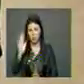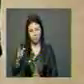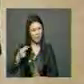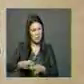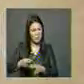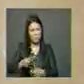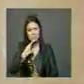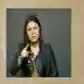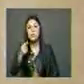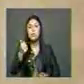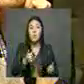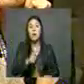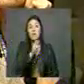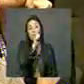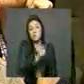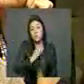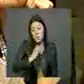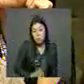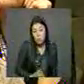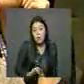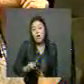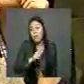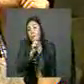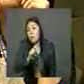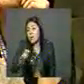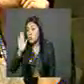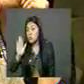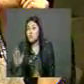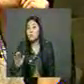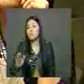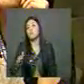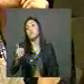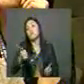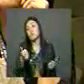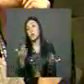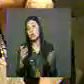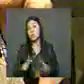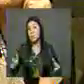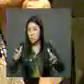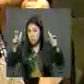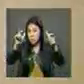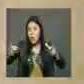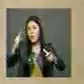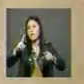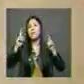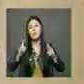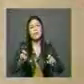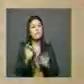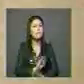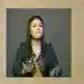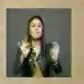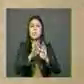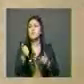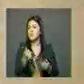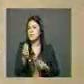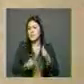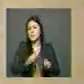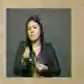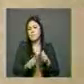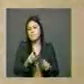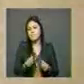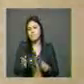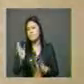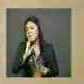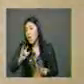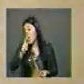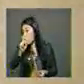ciudadanía o la misma Corte decidan de una manera opuesta a lo que creo que es lo justo, no queda más remedio que convencer a mis